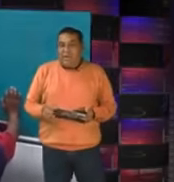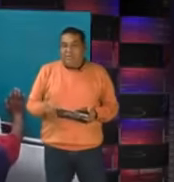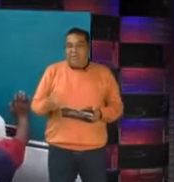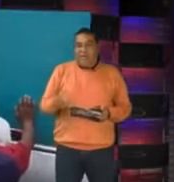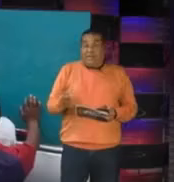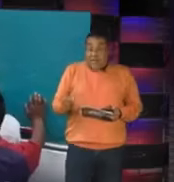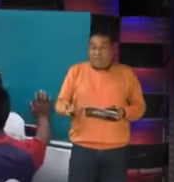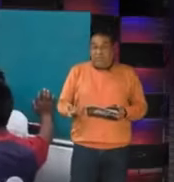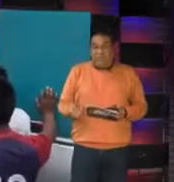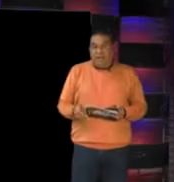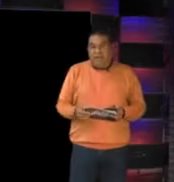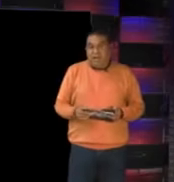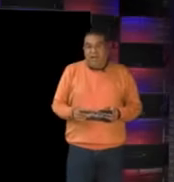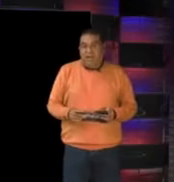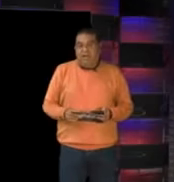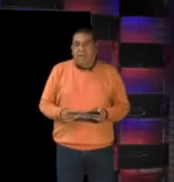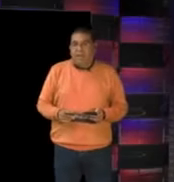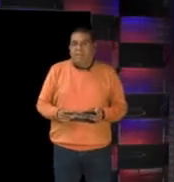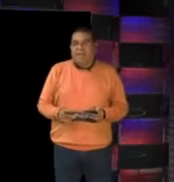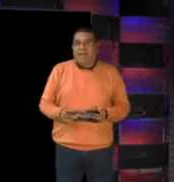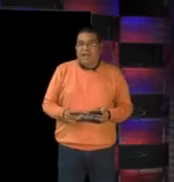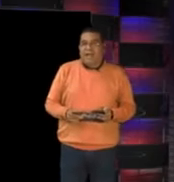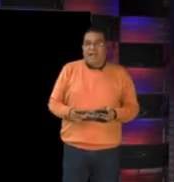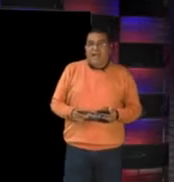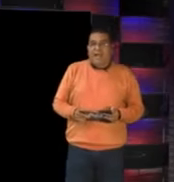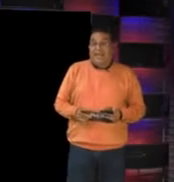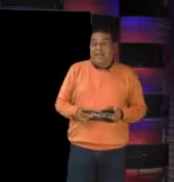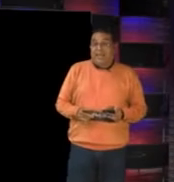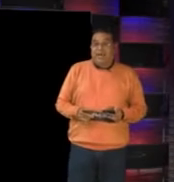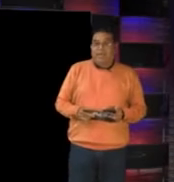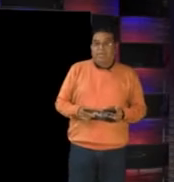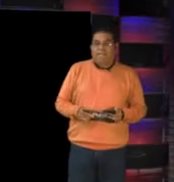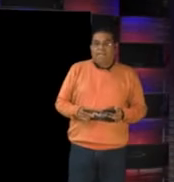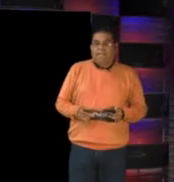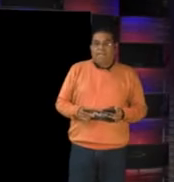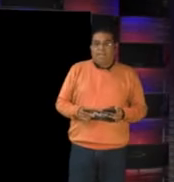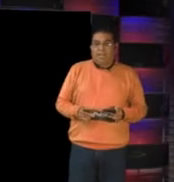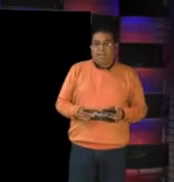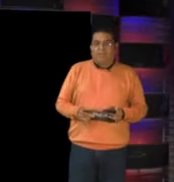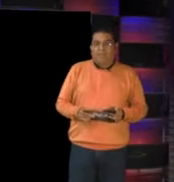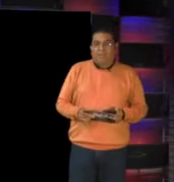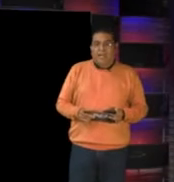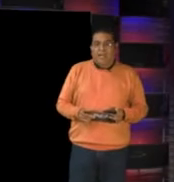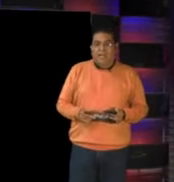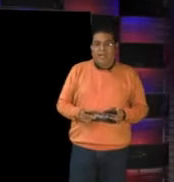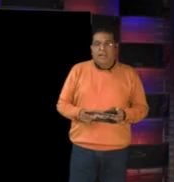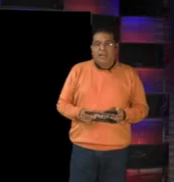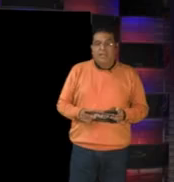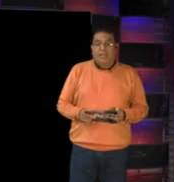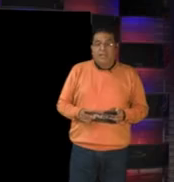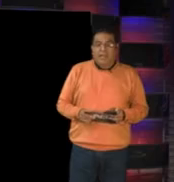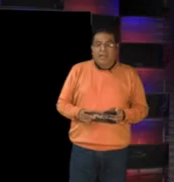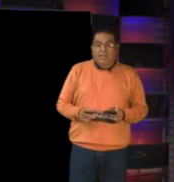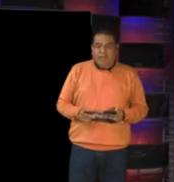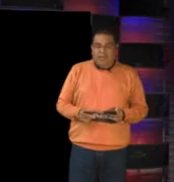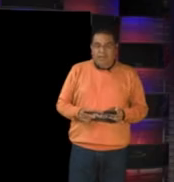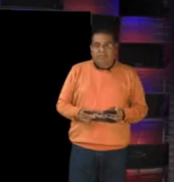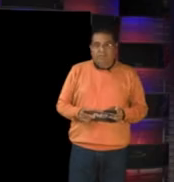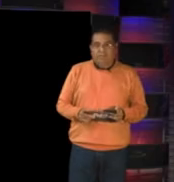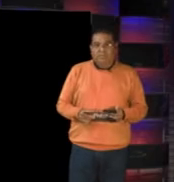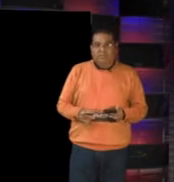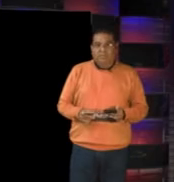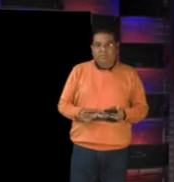segundo relato, ya con su celular, de Jorge Pastrana, al interior del hospital. Así